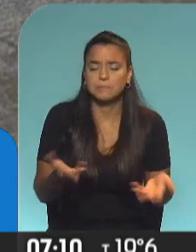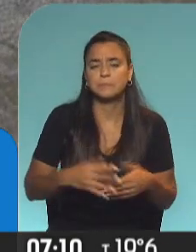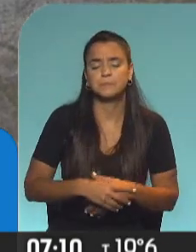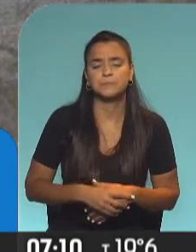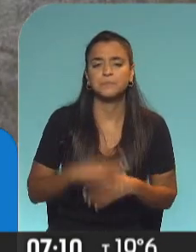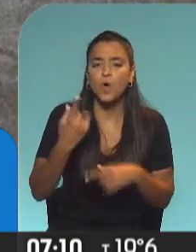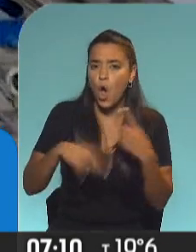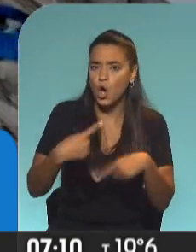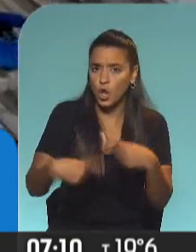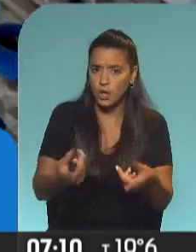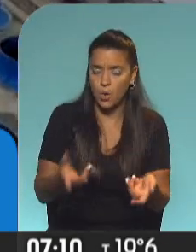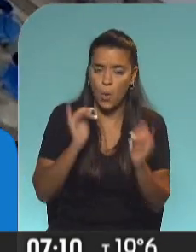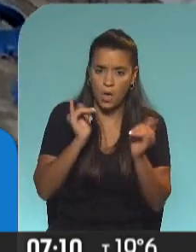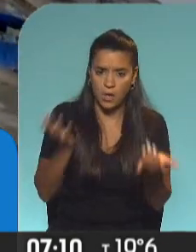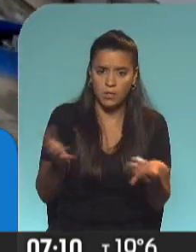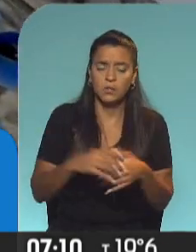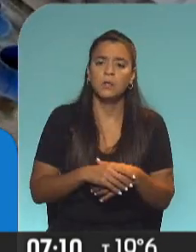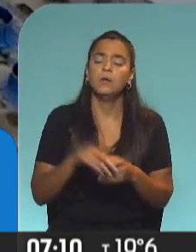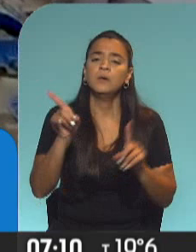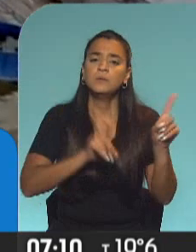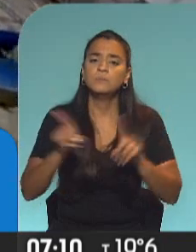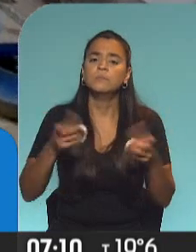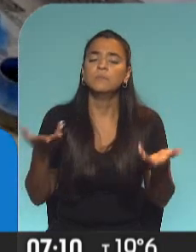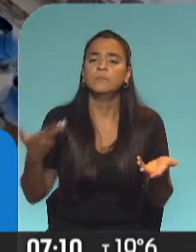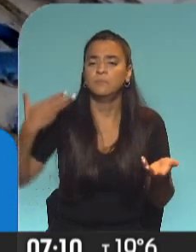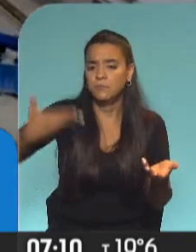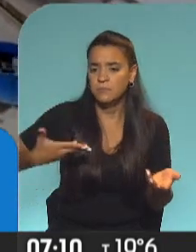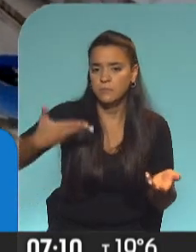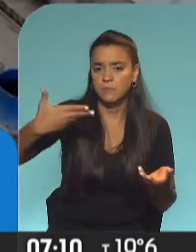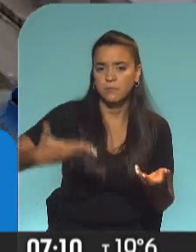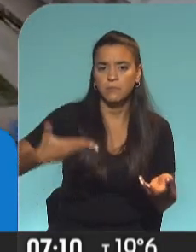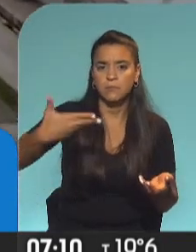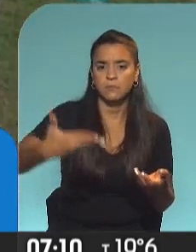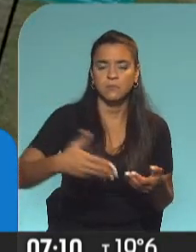han continuado algunos procederes verdaderamente